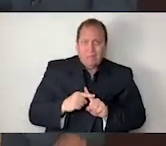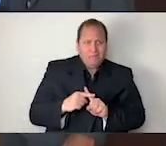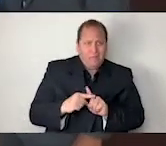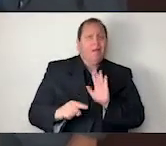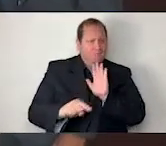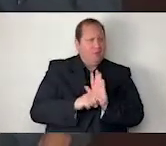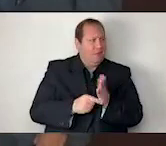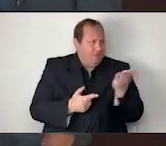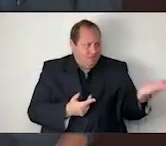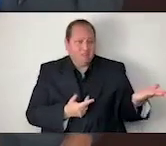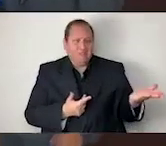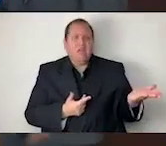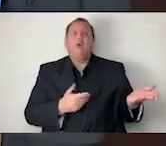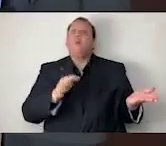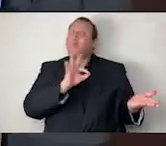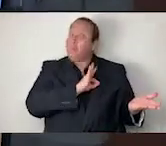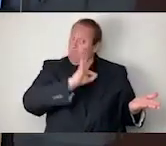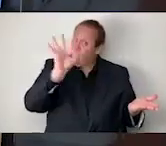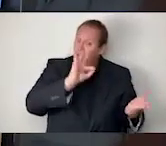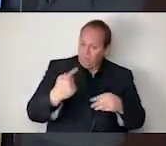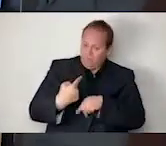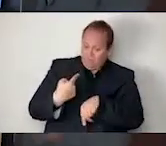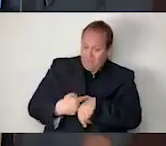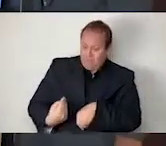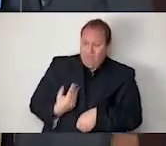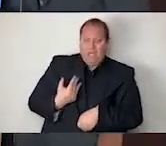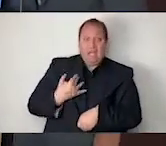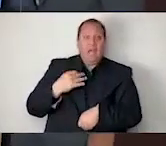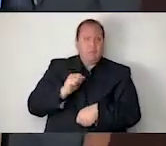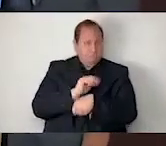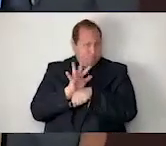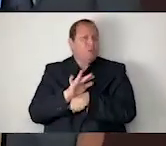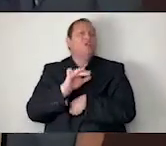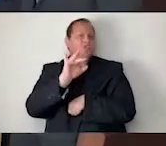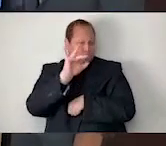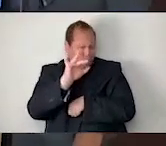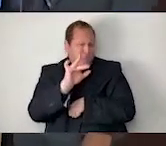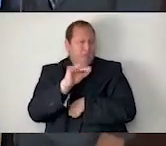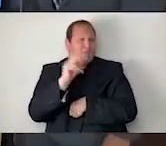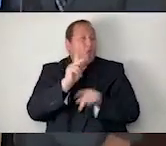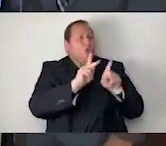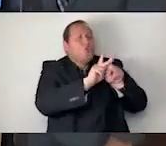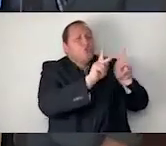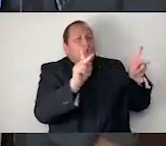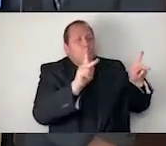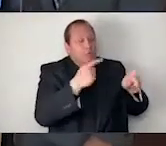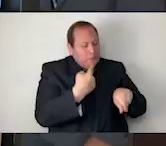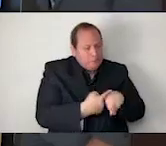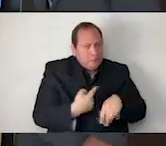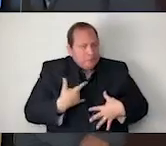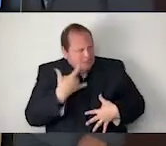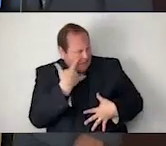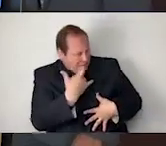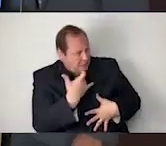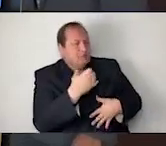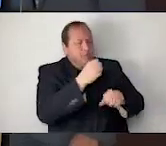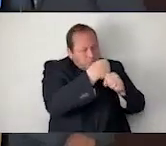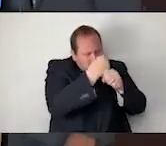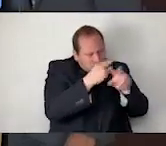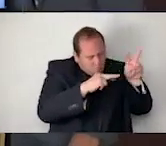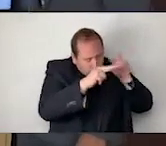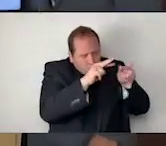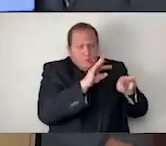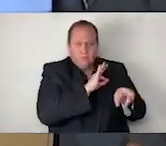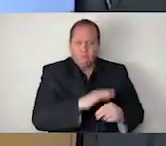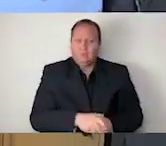se les va a ser el reactivo cobitos y otra vez si no lo ven en estas páginas es falso así no importa qué periódico